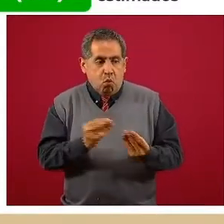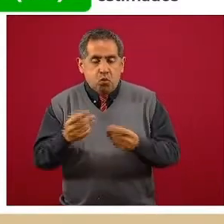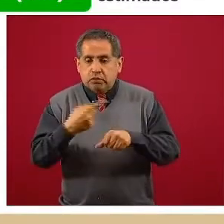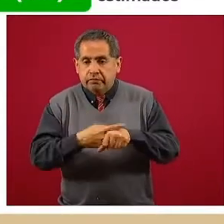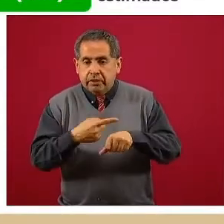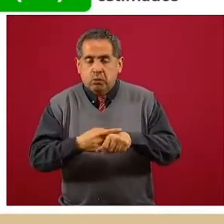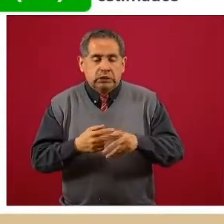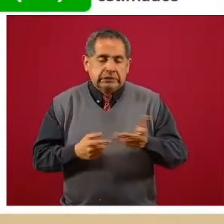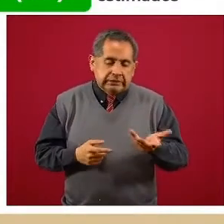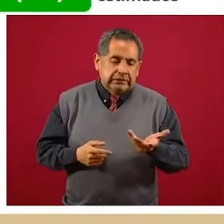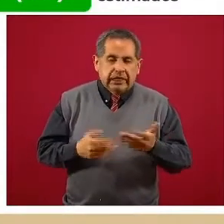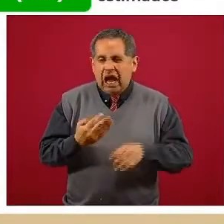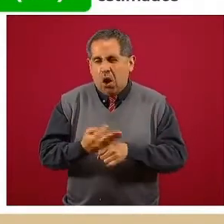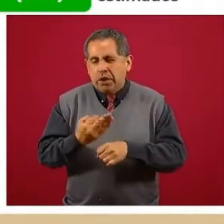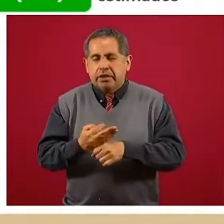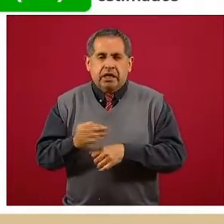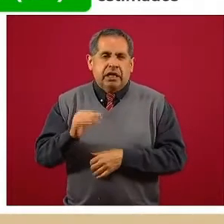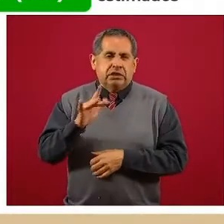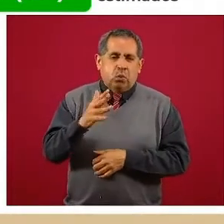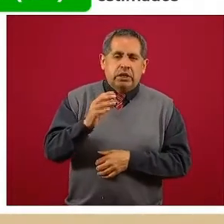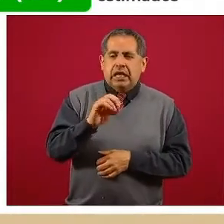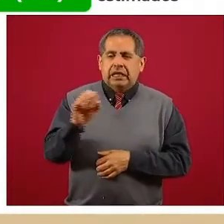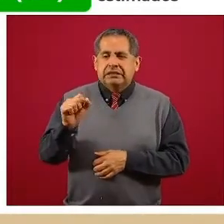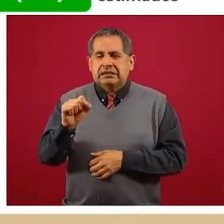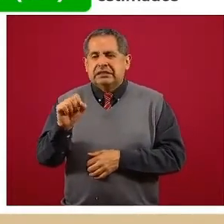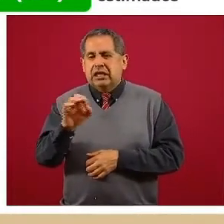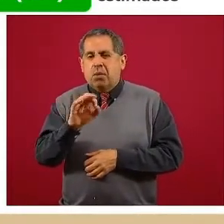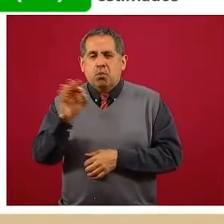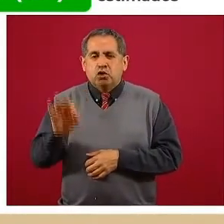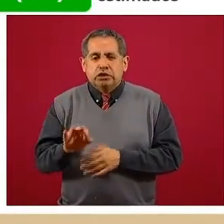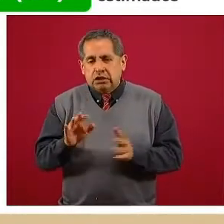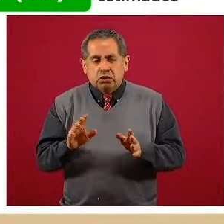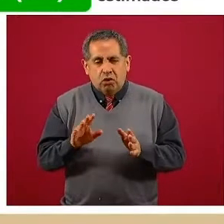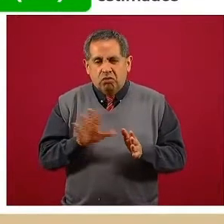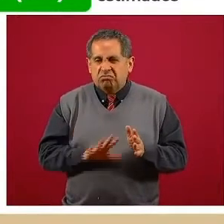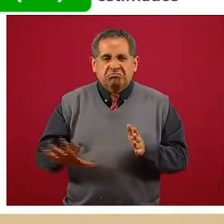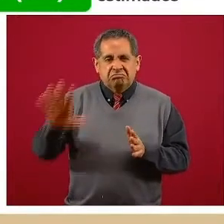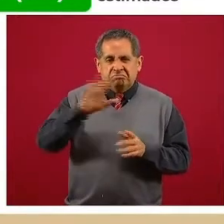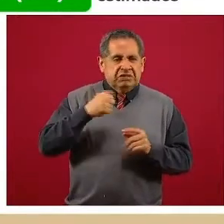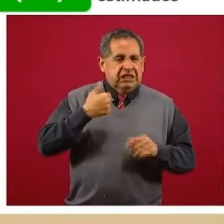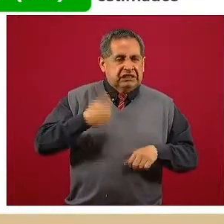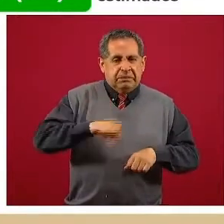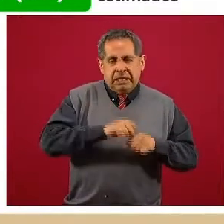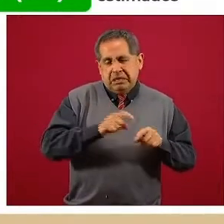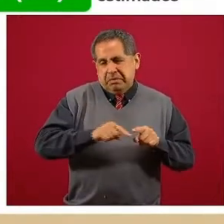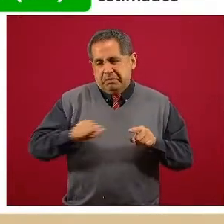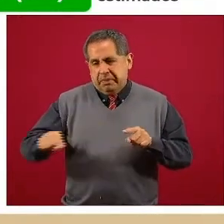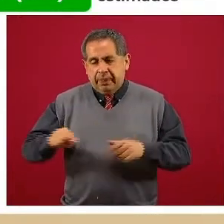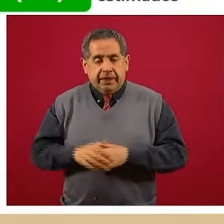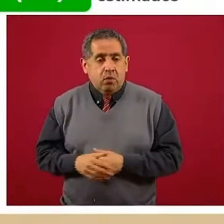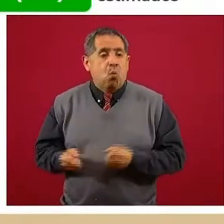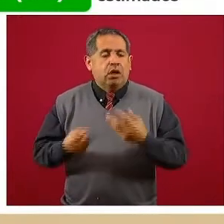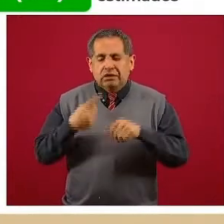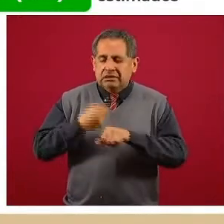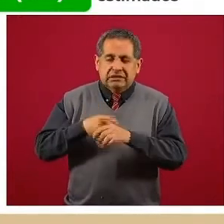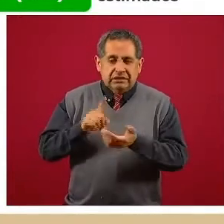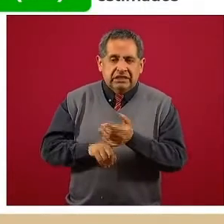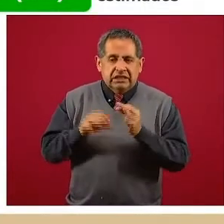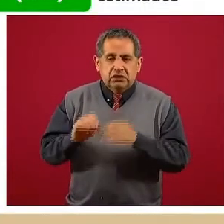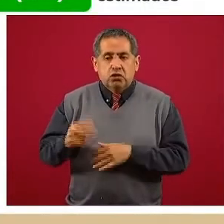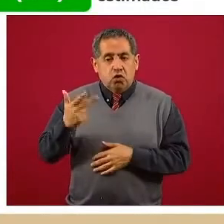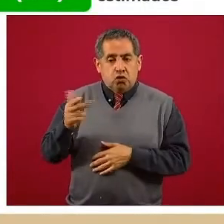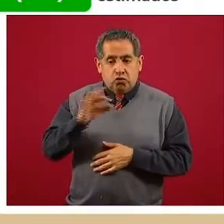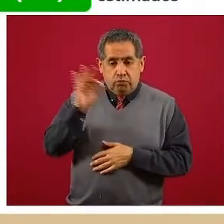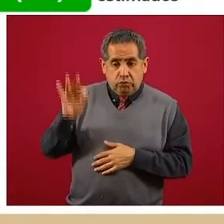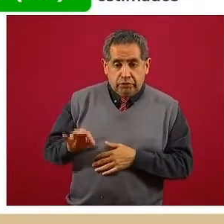se ha mantenido entre un 50 y un 60% prácticamente en todas las semanas. Los casos activos estimados, que es del